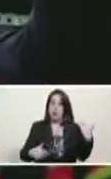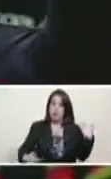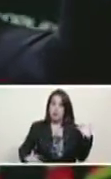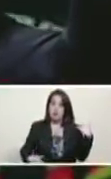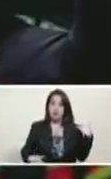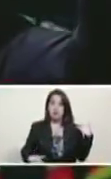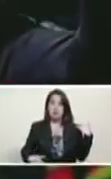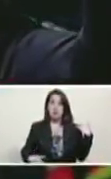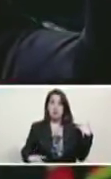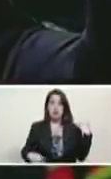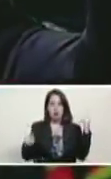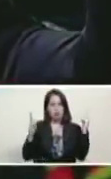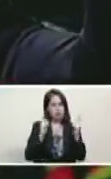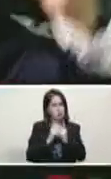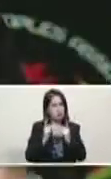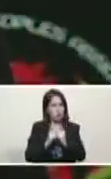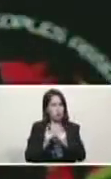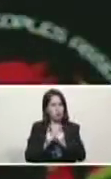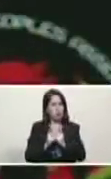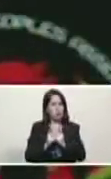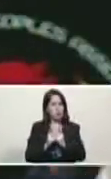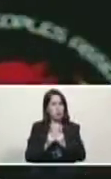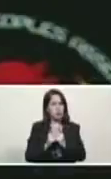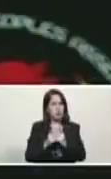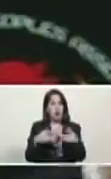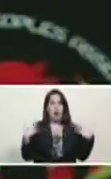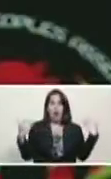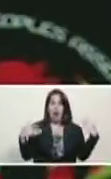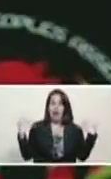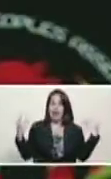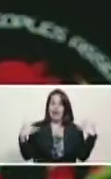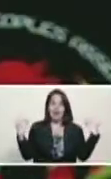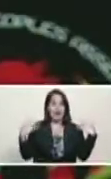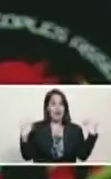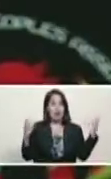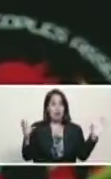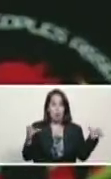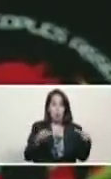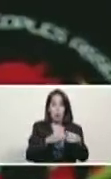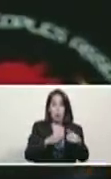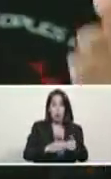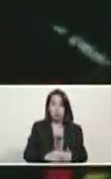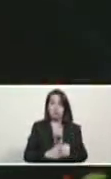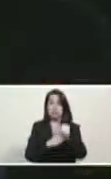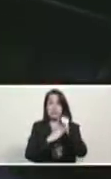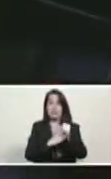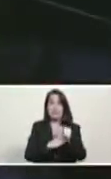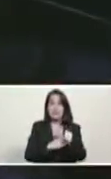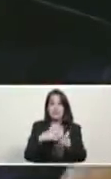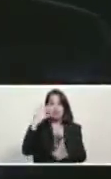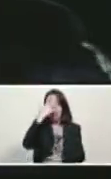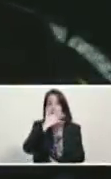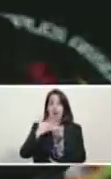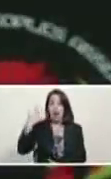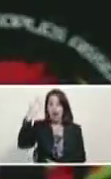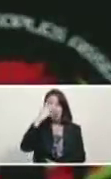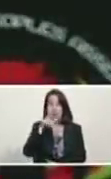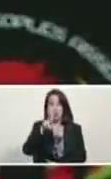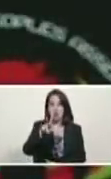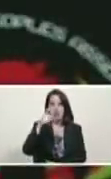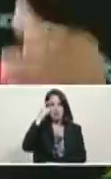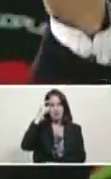brevemente con la alegría hay una gran delegación de áfrica que ha estado tres días cantando